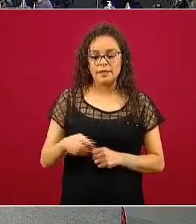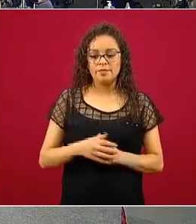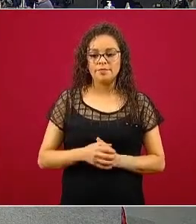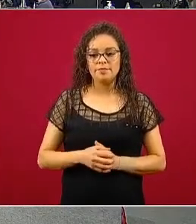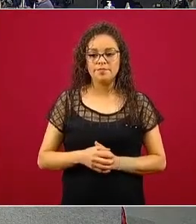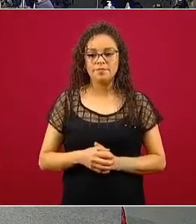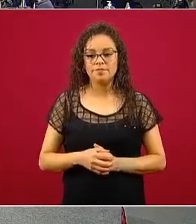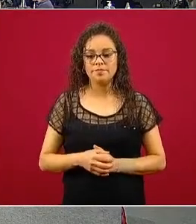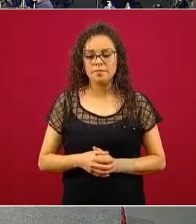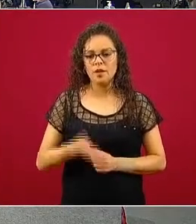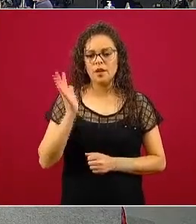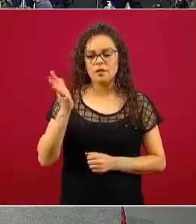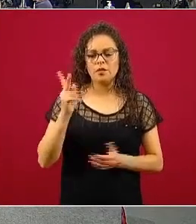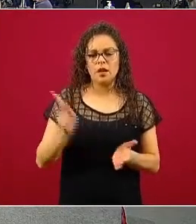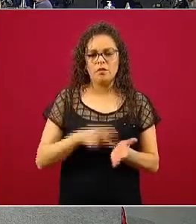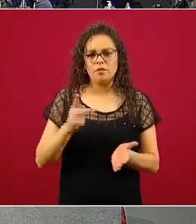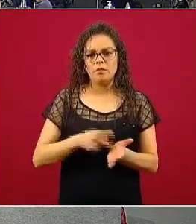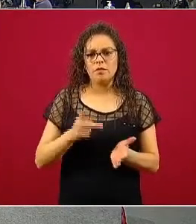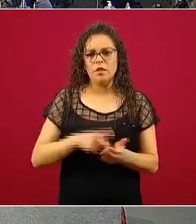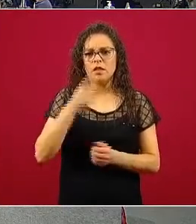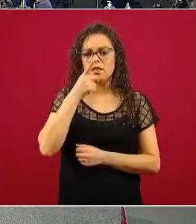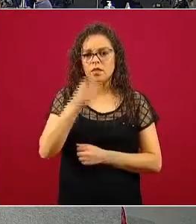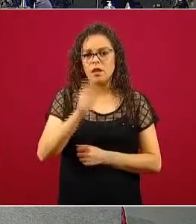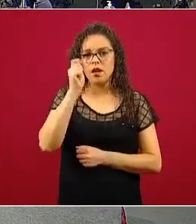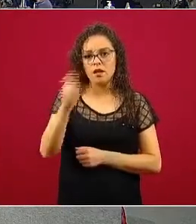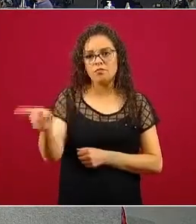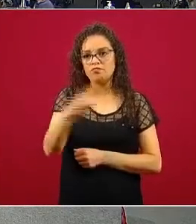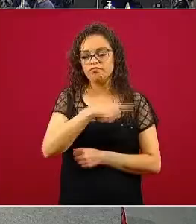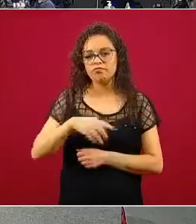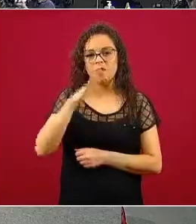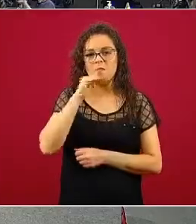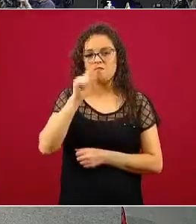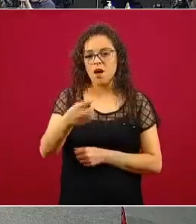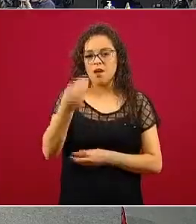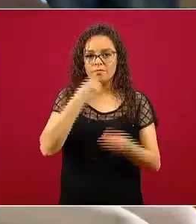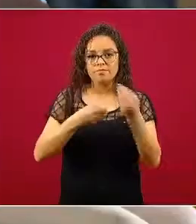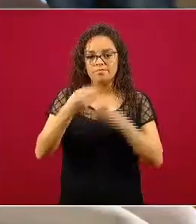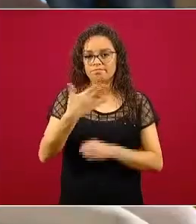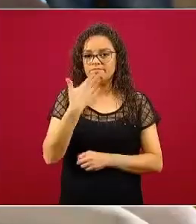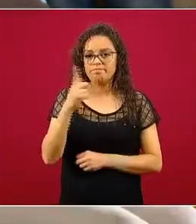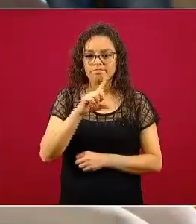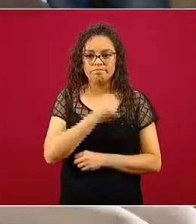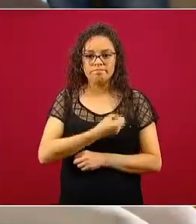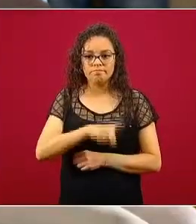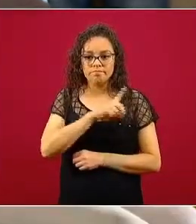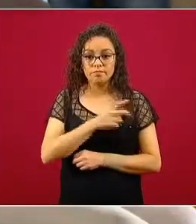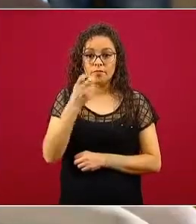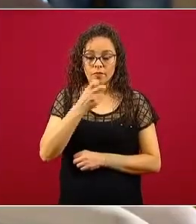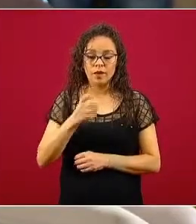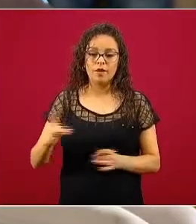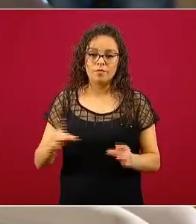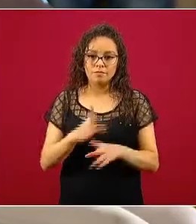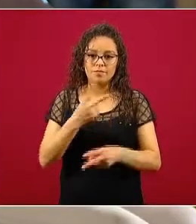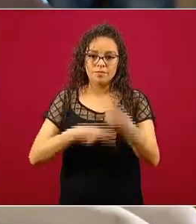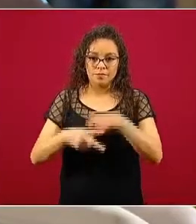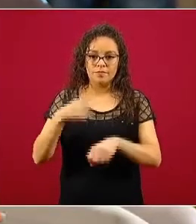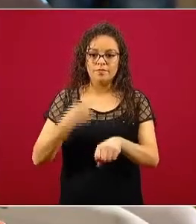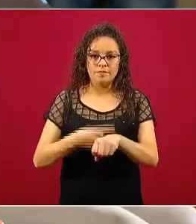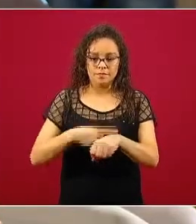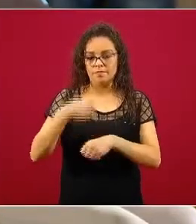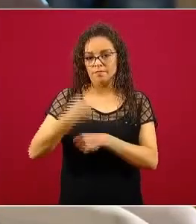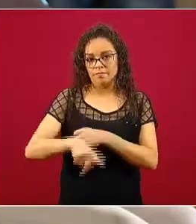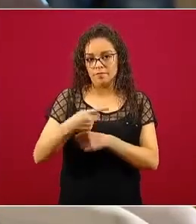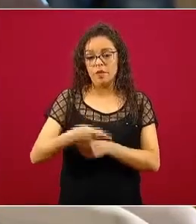ha mencionado ya muchas veces la mala alimentación como detonador de algunos de los factores de riesgo. Sin embargo, también se